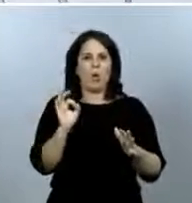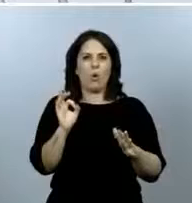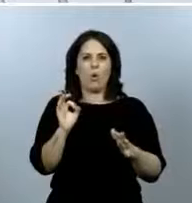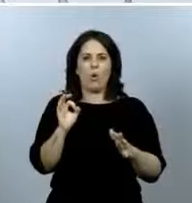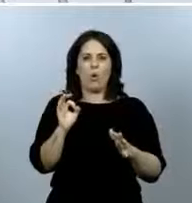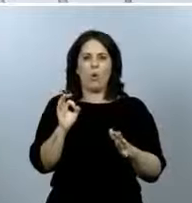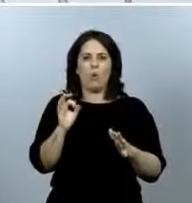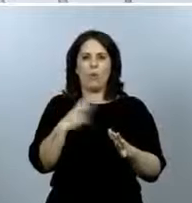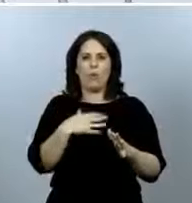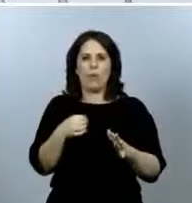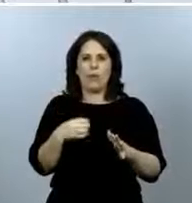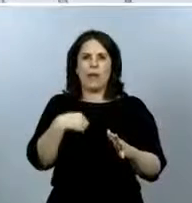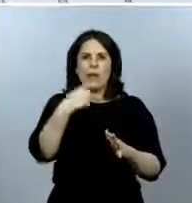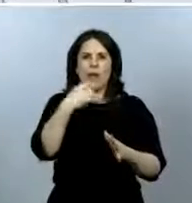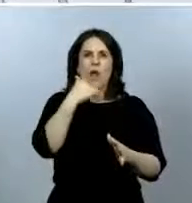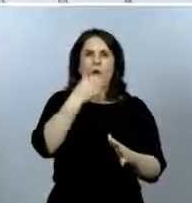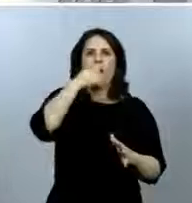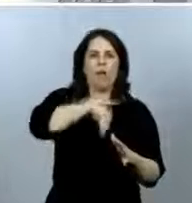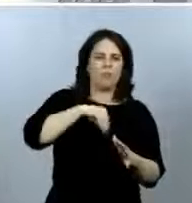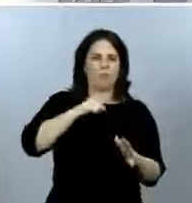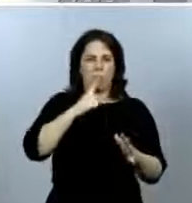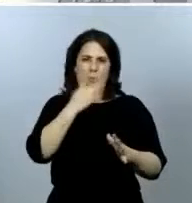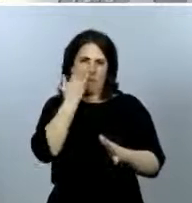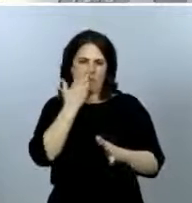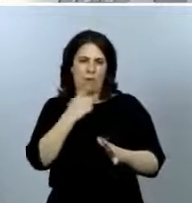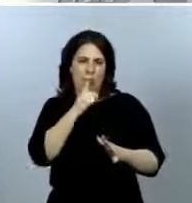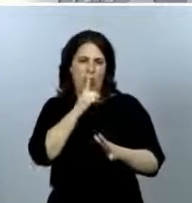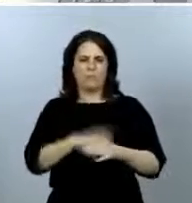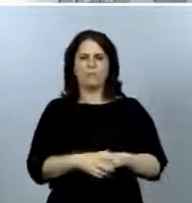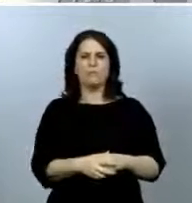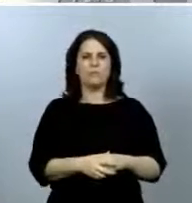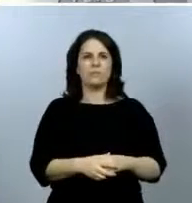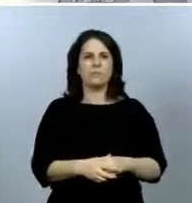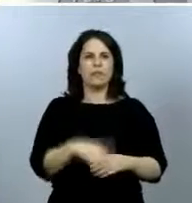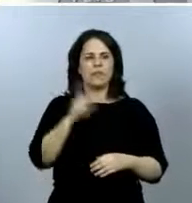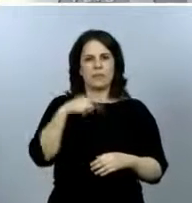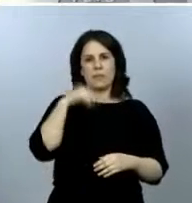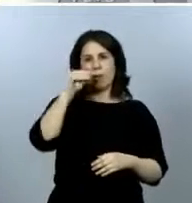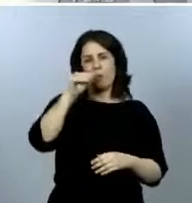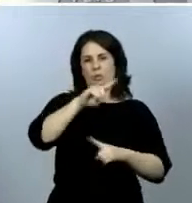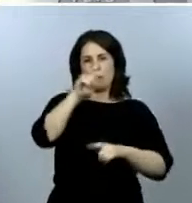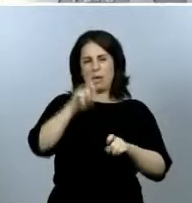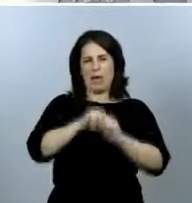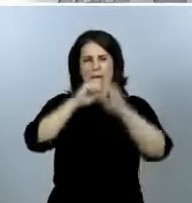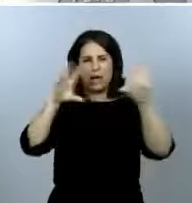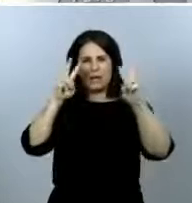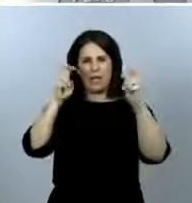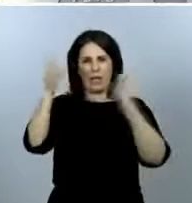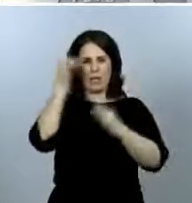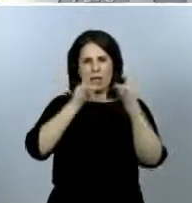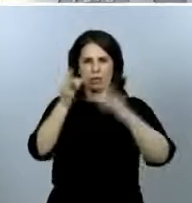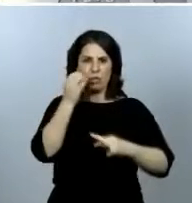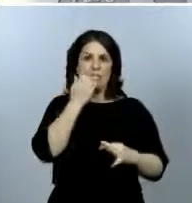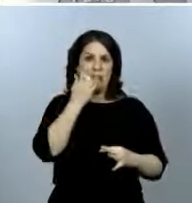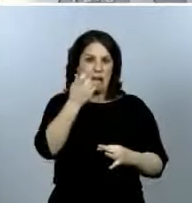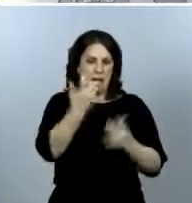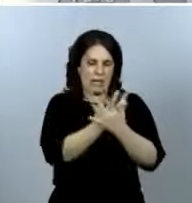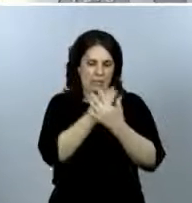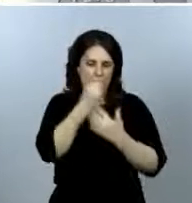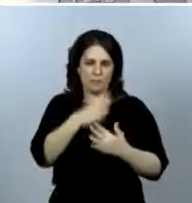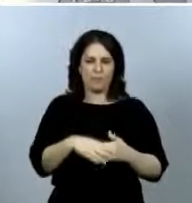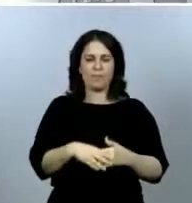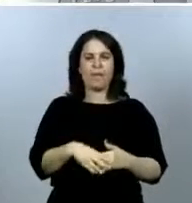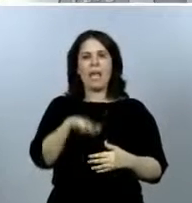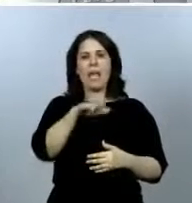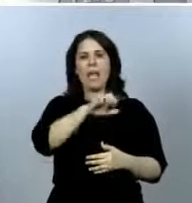que se me haya olvidado una nueva pregunta para volver a aclarar todo lo referente a los datos si lo estima conveniente europapress de